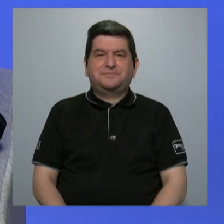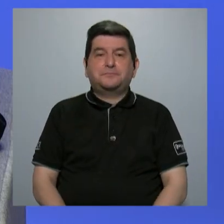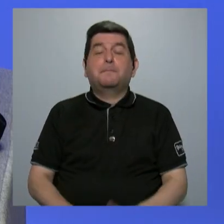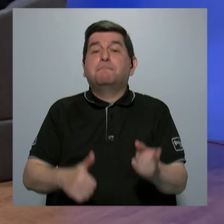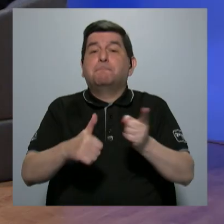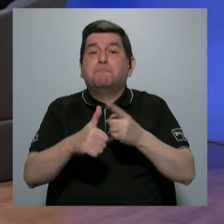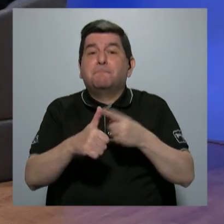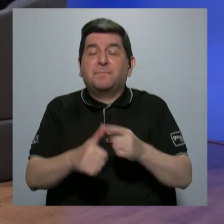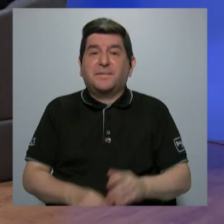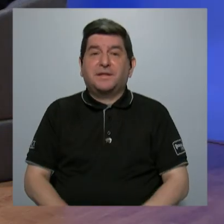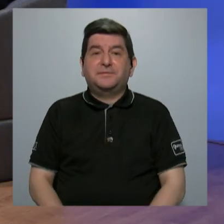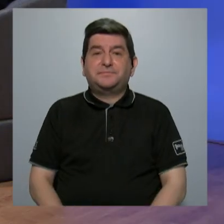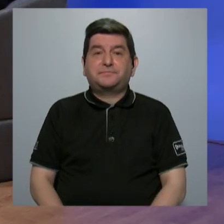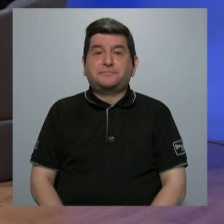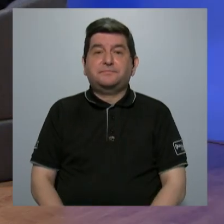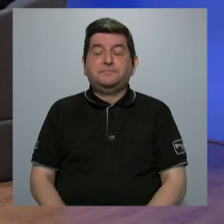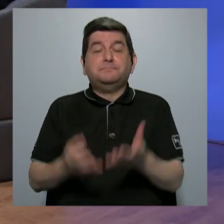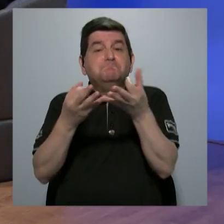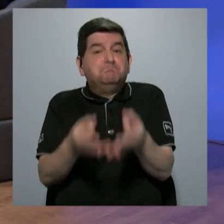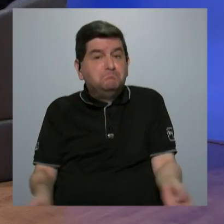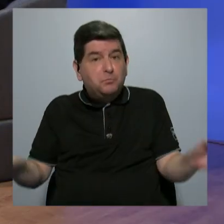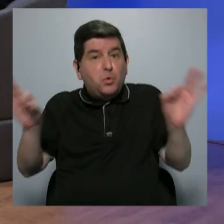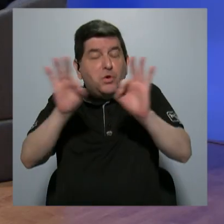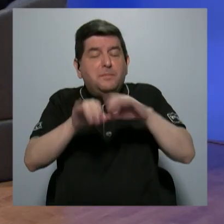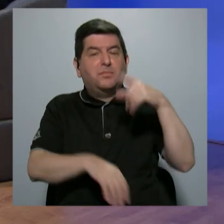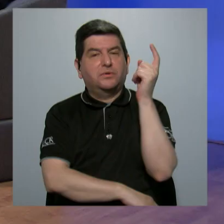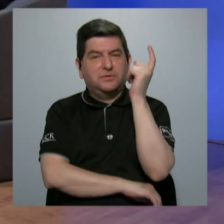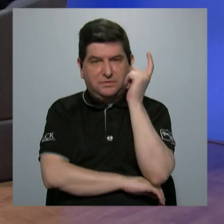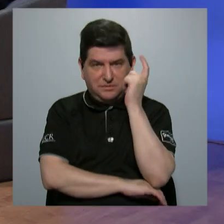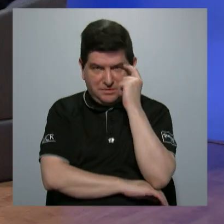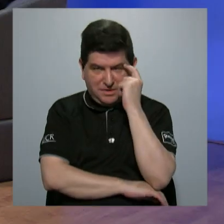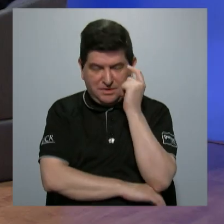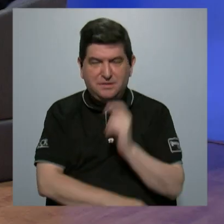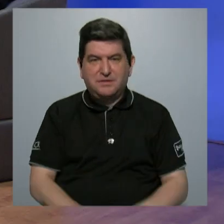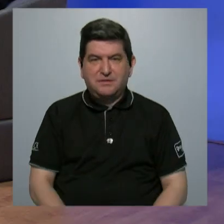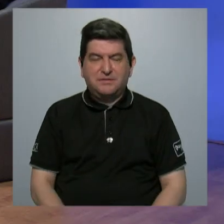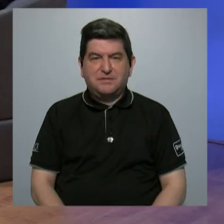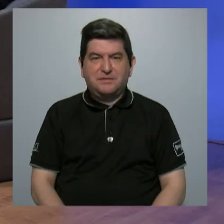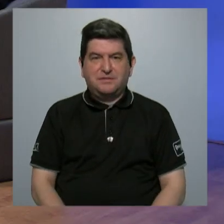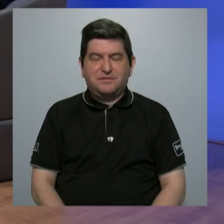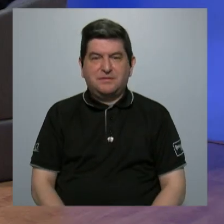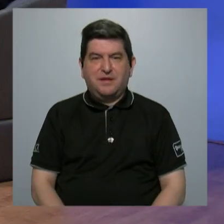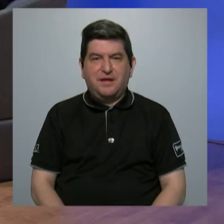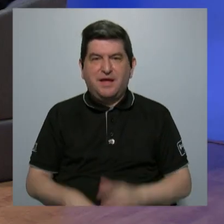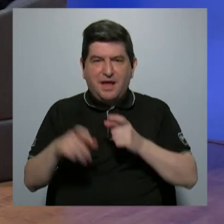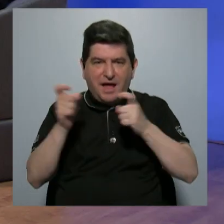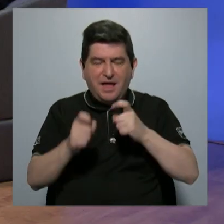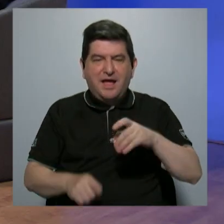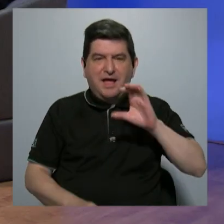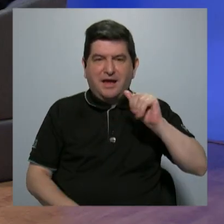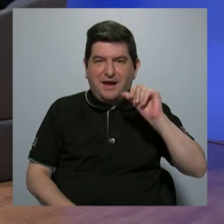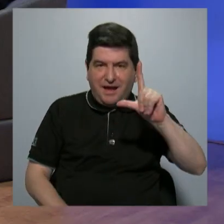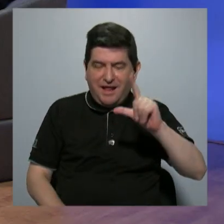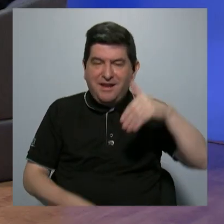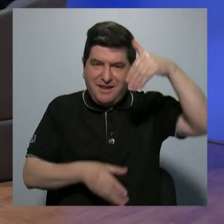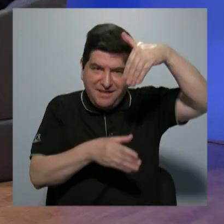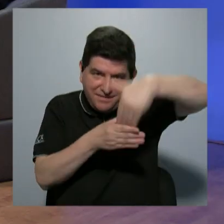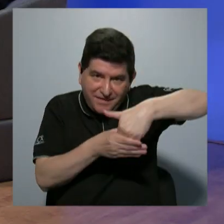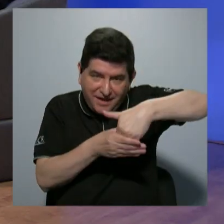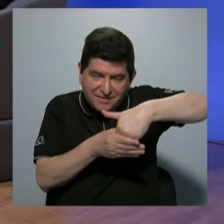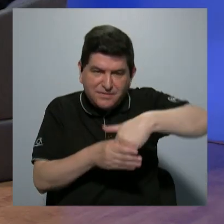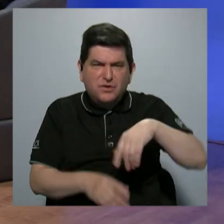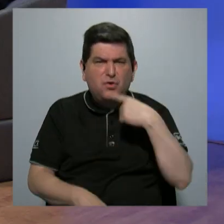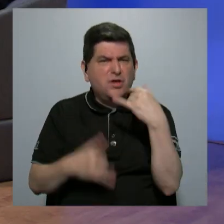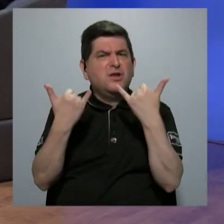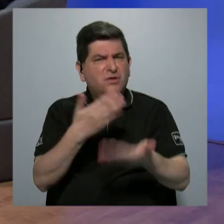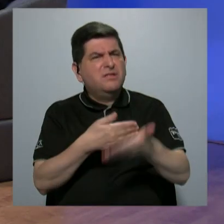Primero, creo que es importante considerar que la administración de don Carlos Araya está inserta, y tal vez ya lo